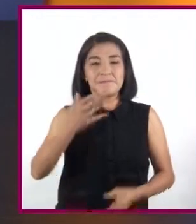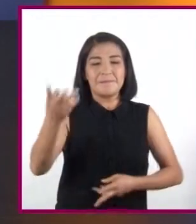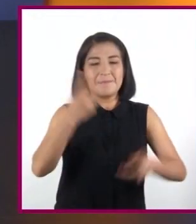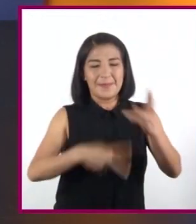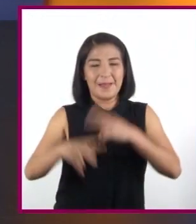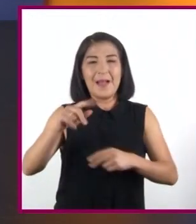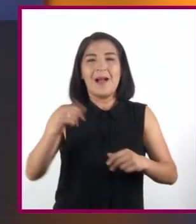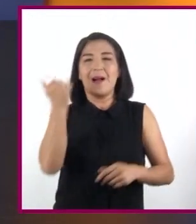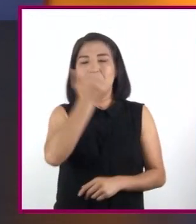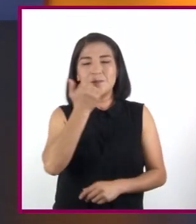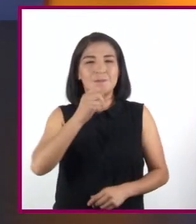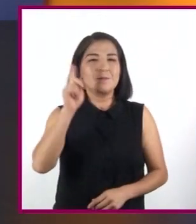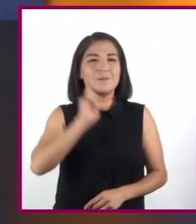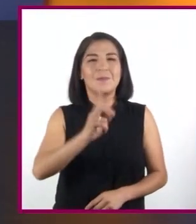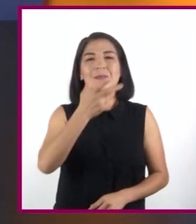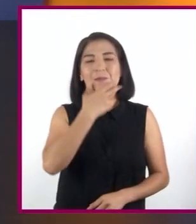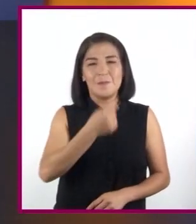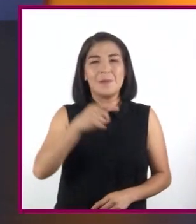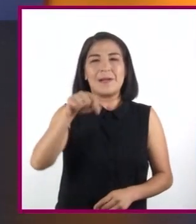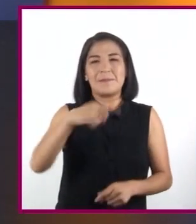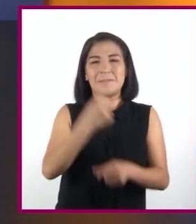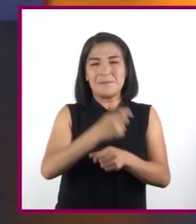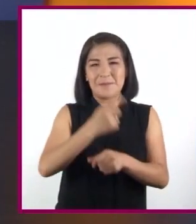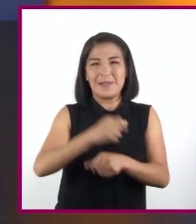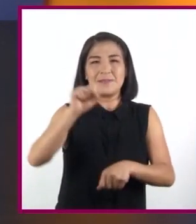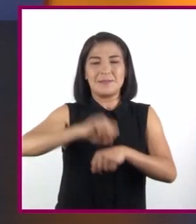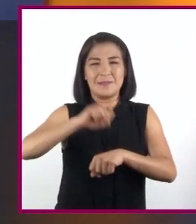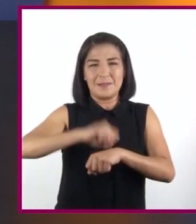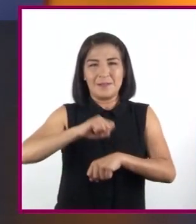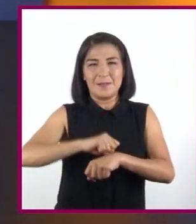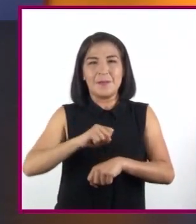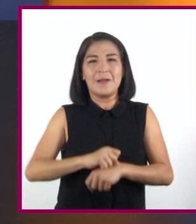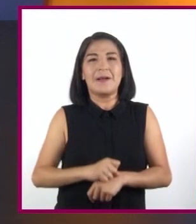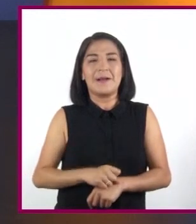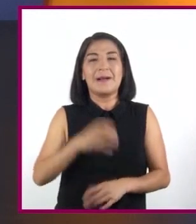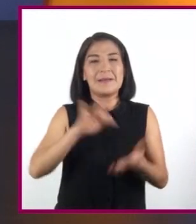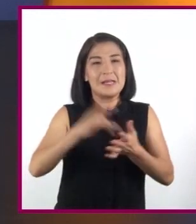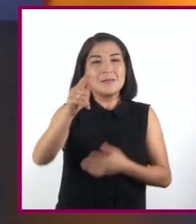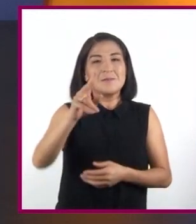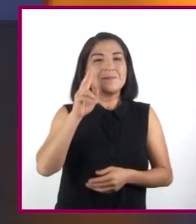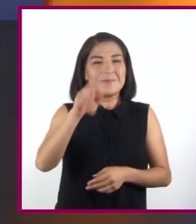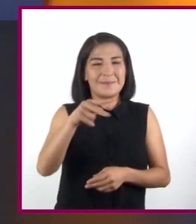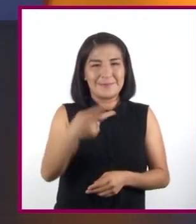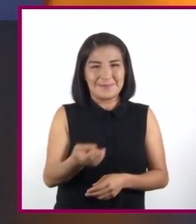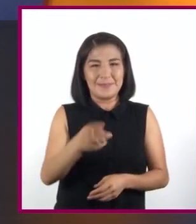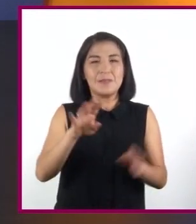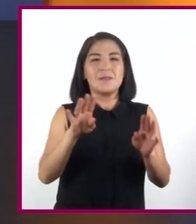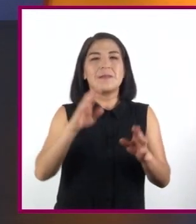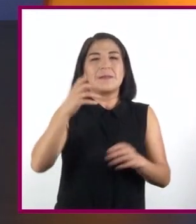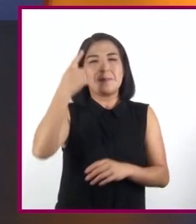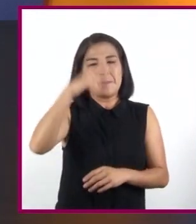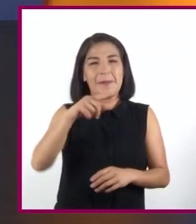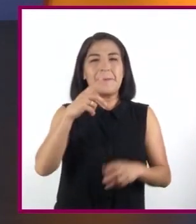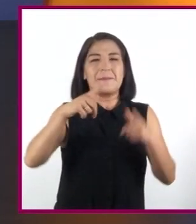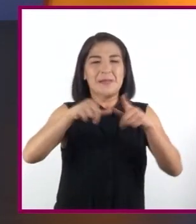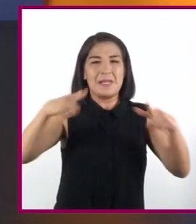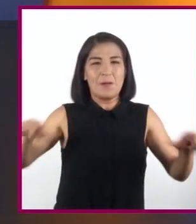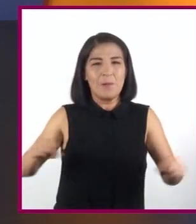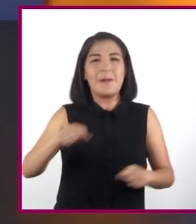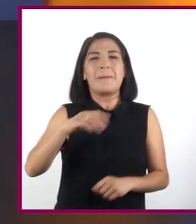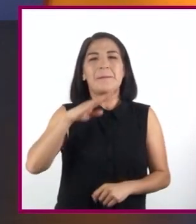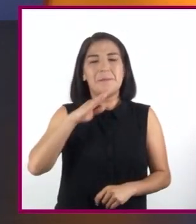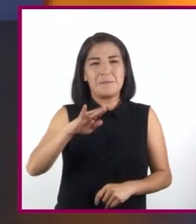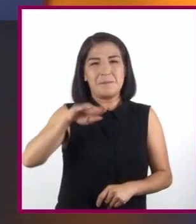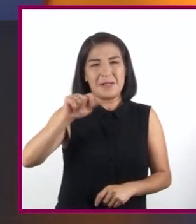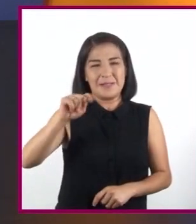Bienvenidos alumnas y alumnos de primer grado de secundaria. Gracias por ver esta transmisión correspondiente a la asignatura de lengua materna. Yo soy